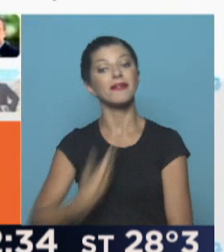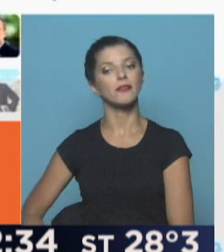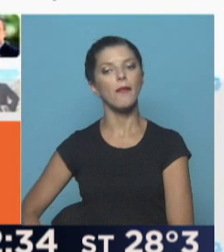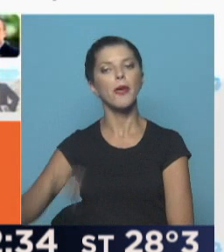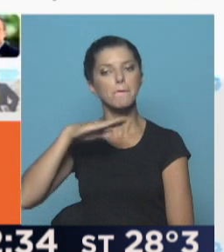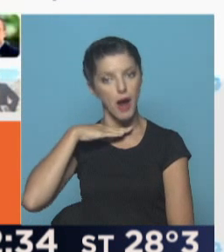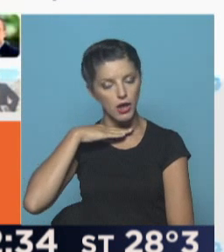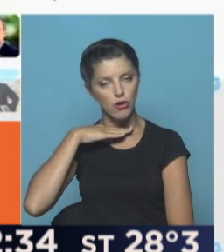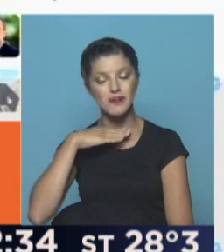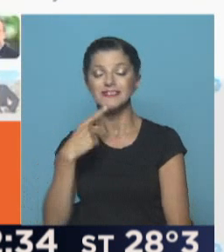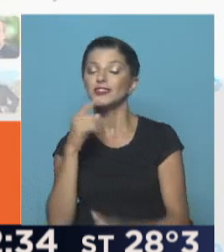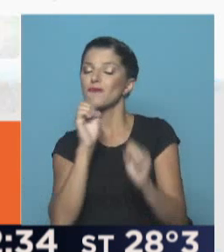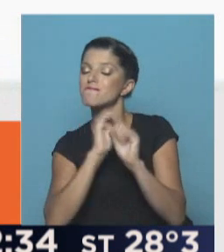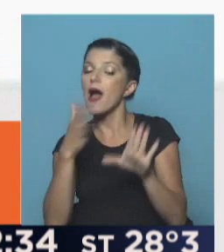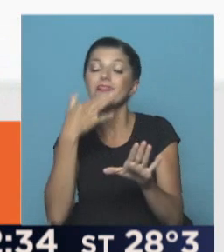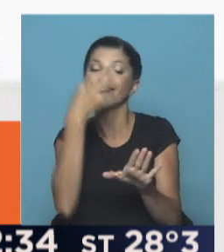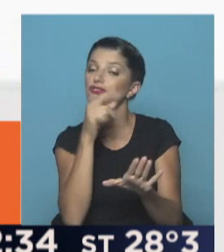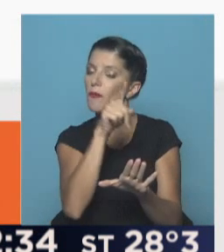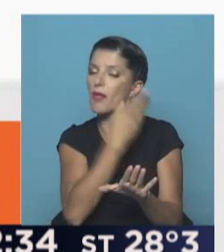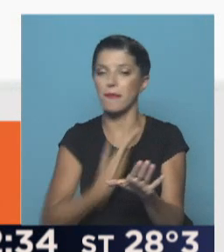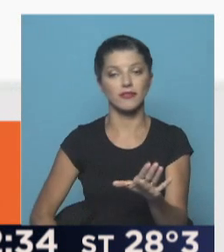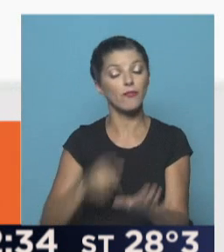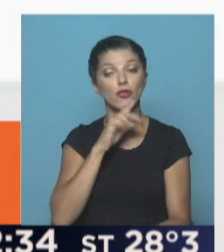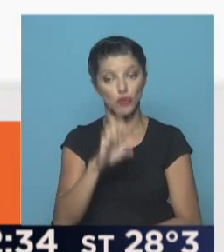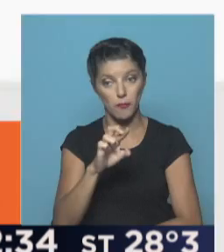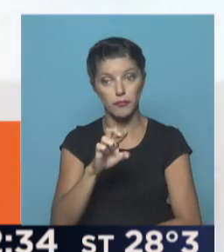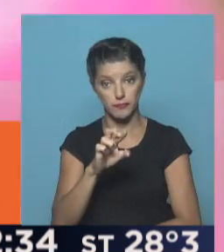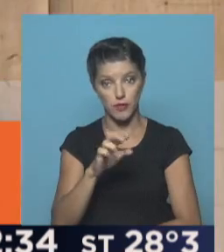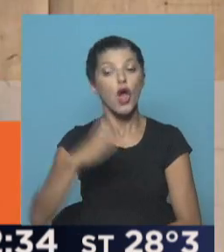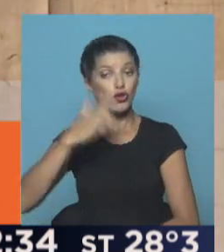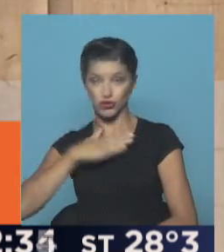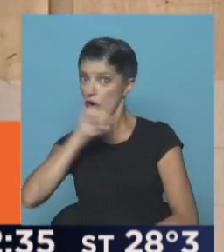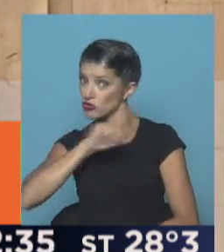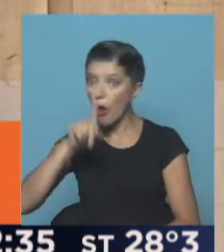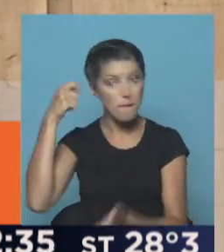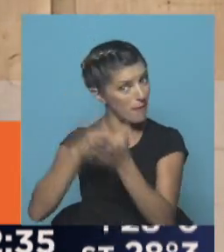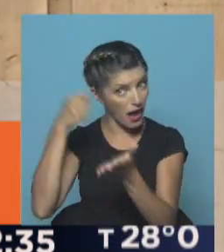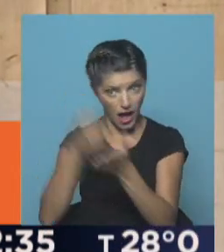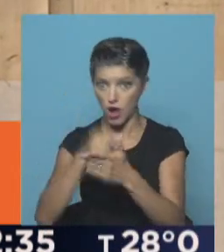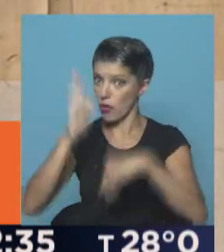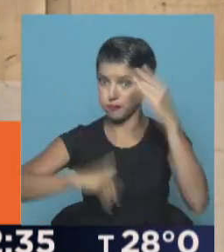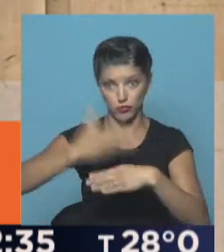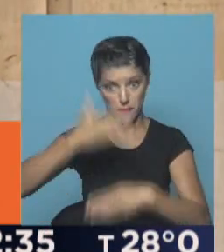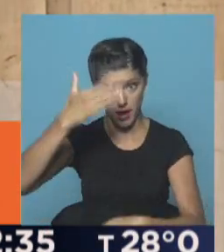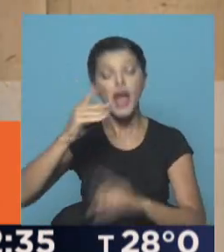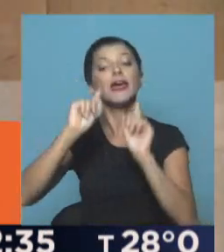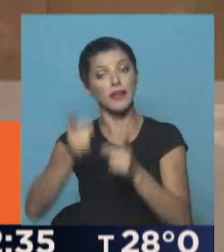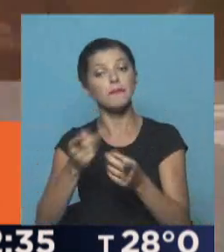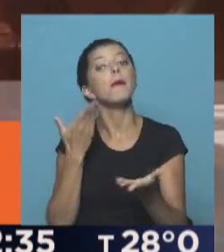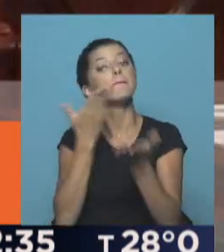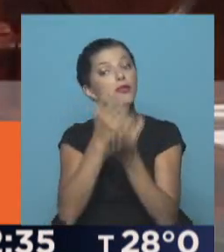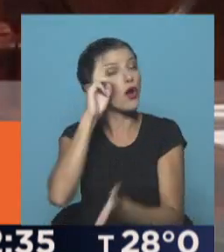Nieto, lamentó la decisión tomada por Trump, reiterando su negativa a costear el muro, exigiendo además